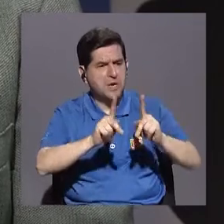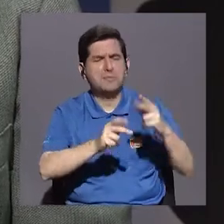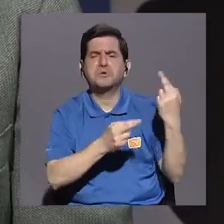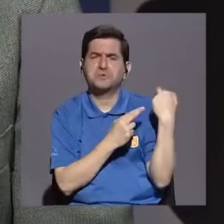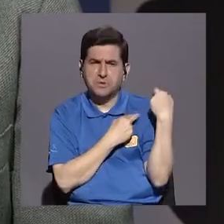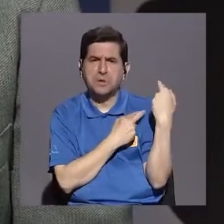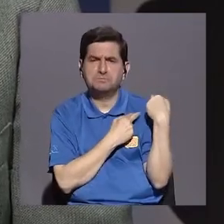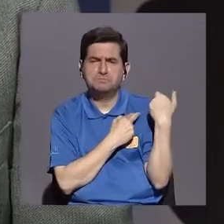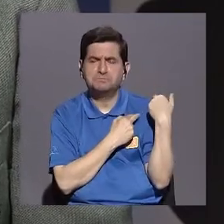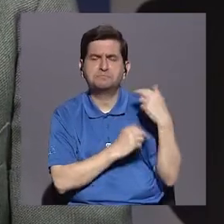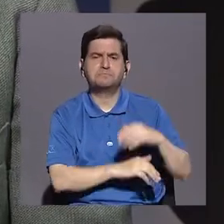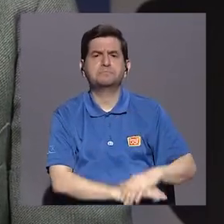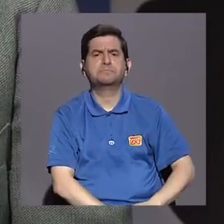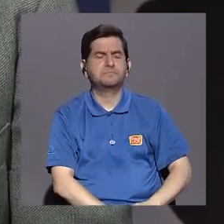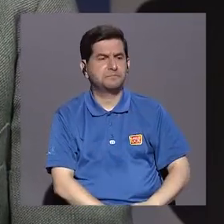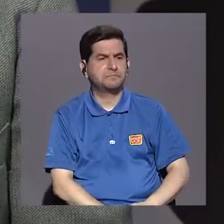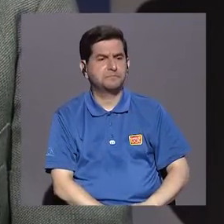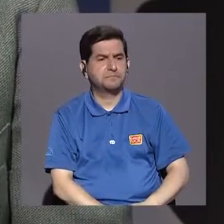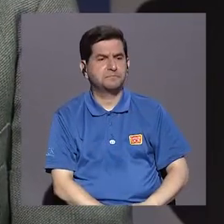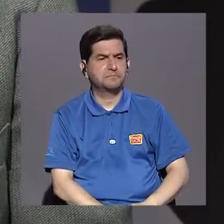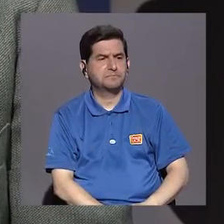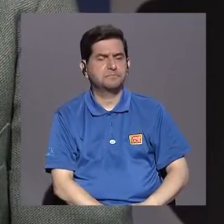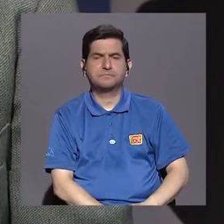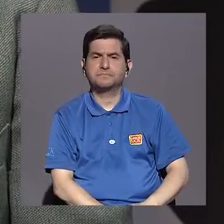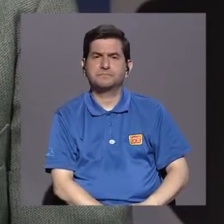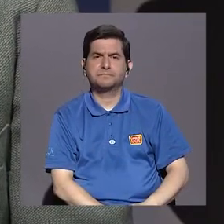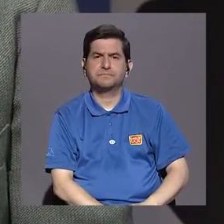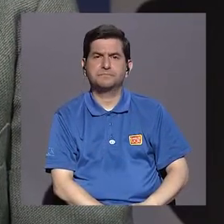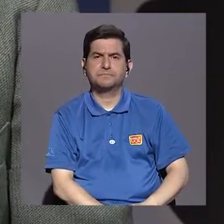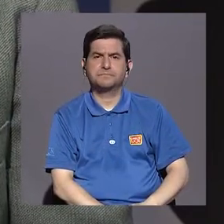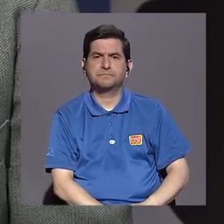encargada y